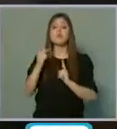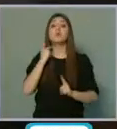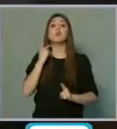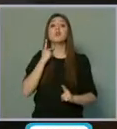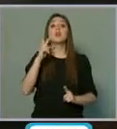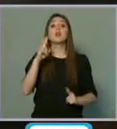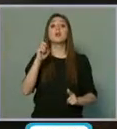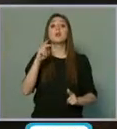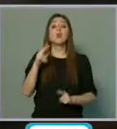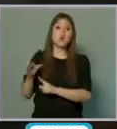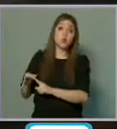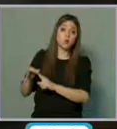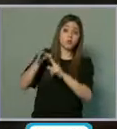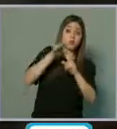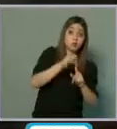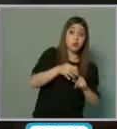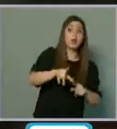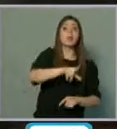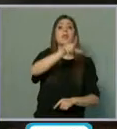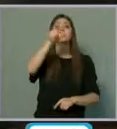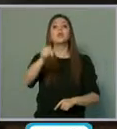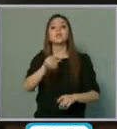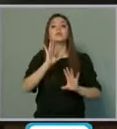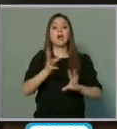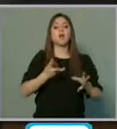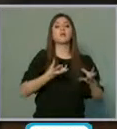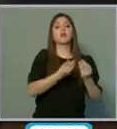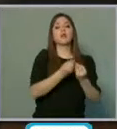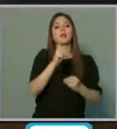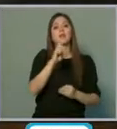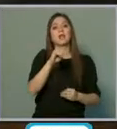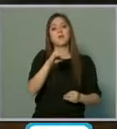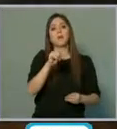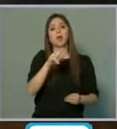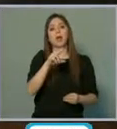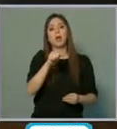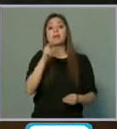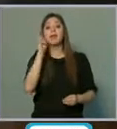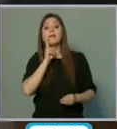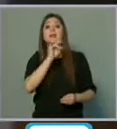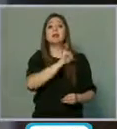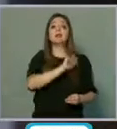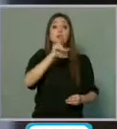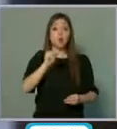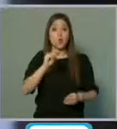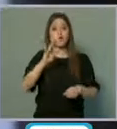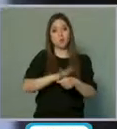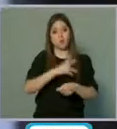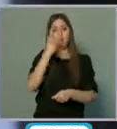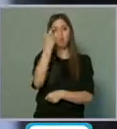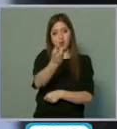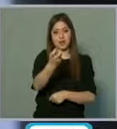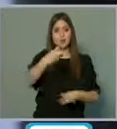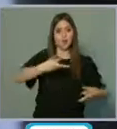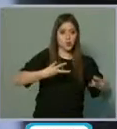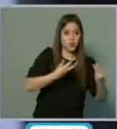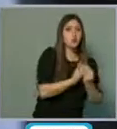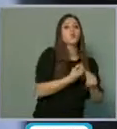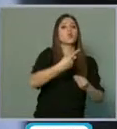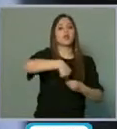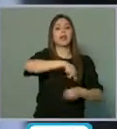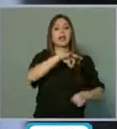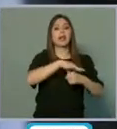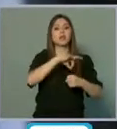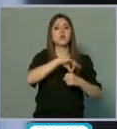Se divide la votación de los demócratas y logra entrar este candidato republicano. Entonces es por eso que se llama que es una elección jungla en la que todos están